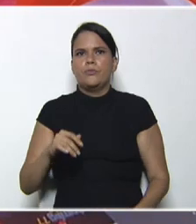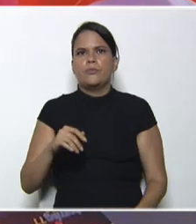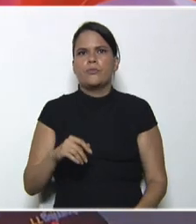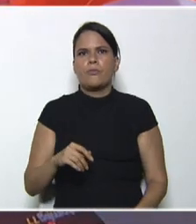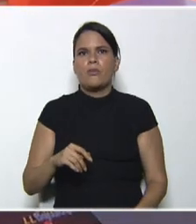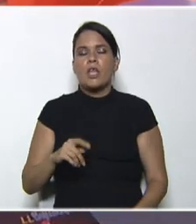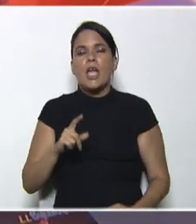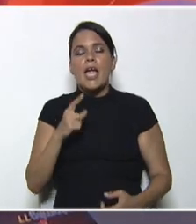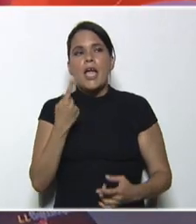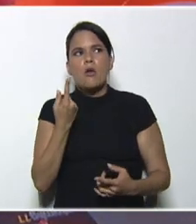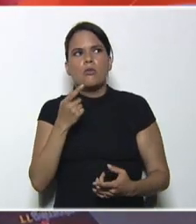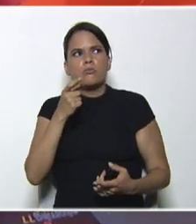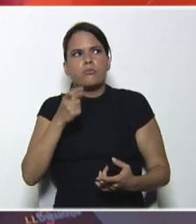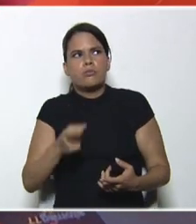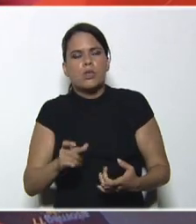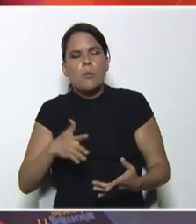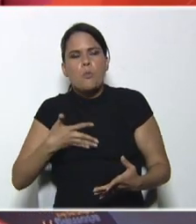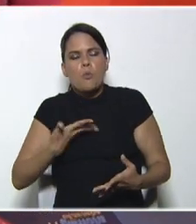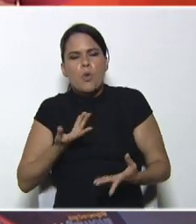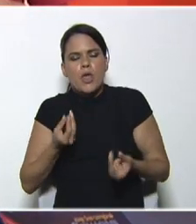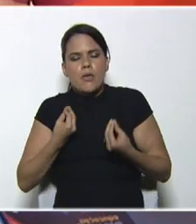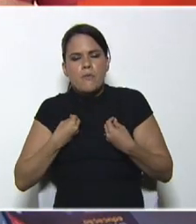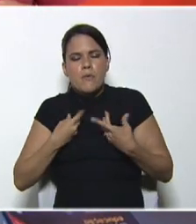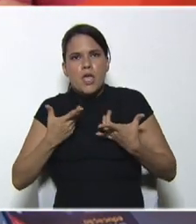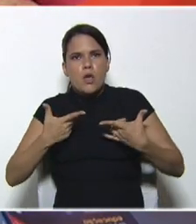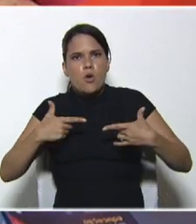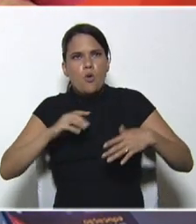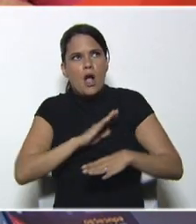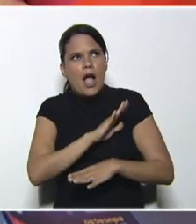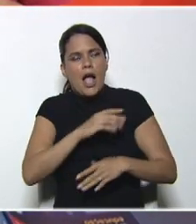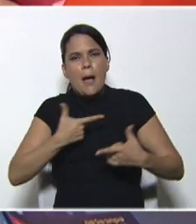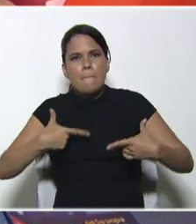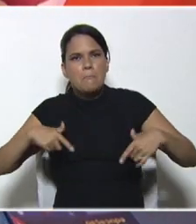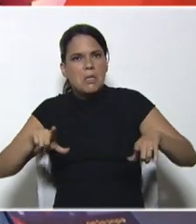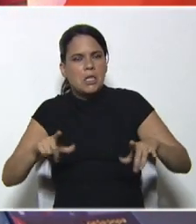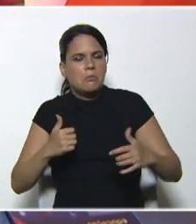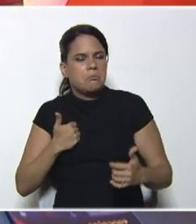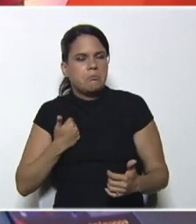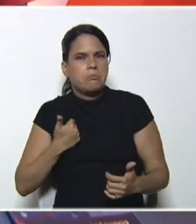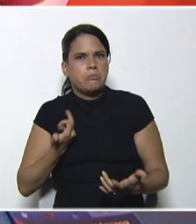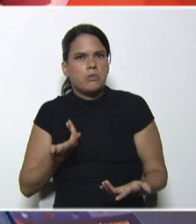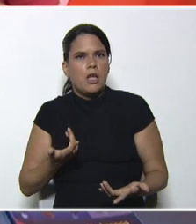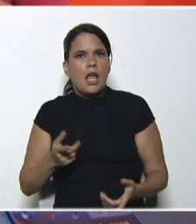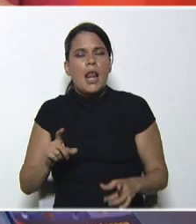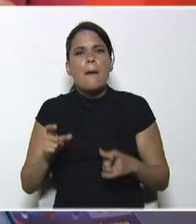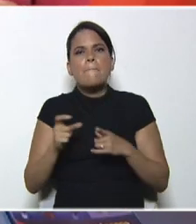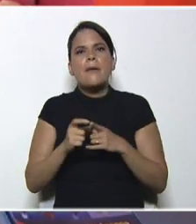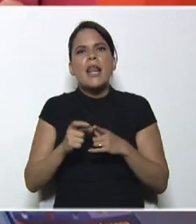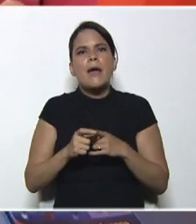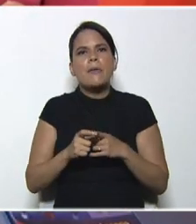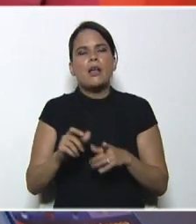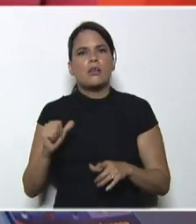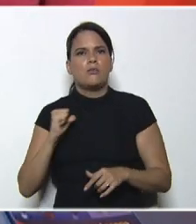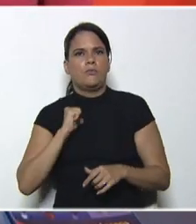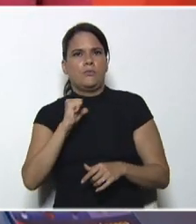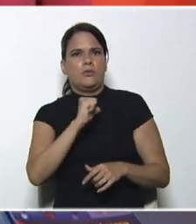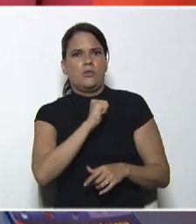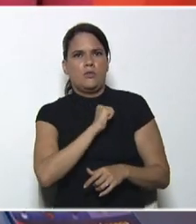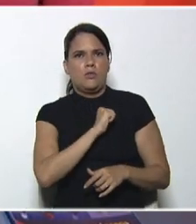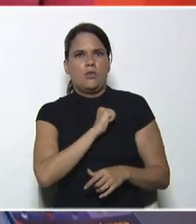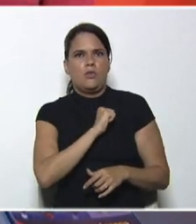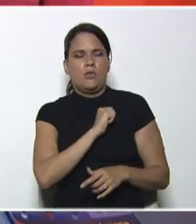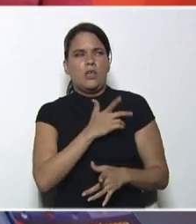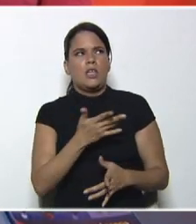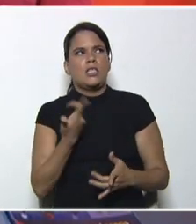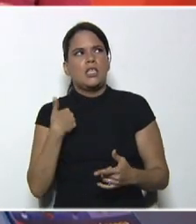de existir por sí mismo en un ambiente determinado. La palabra individuo proviene de